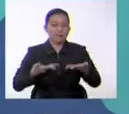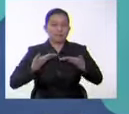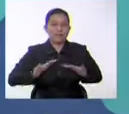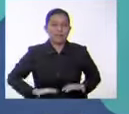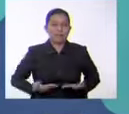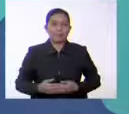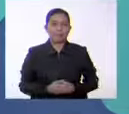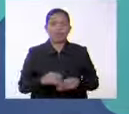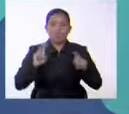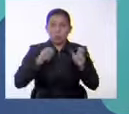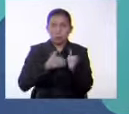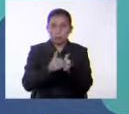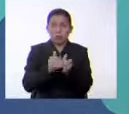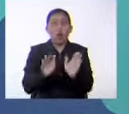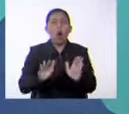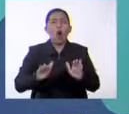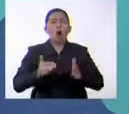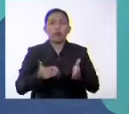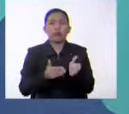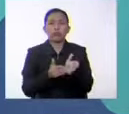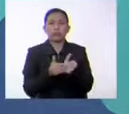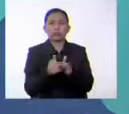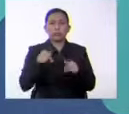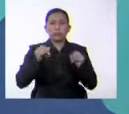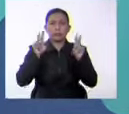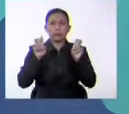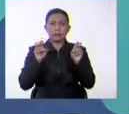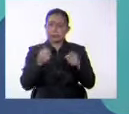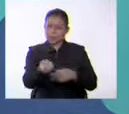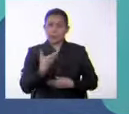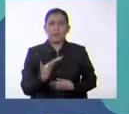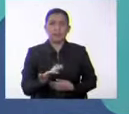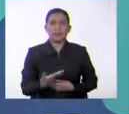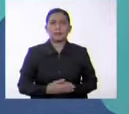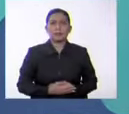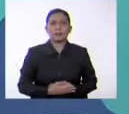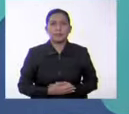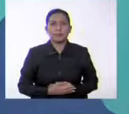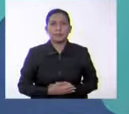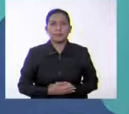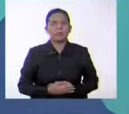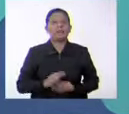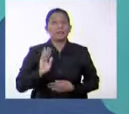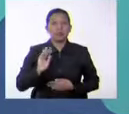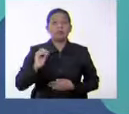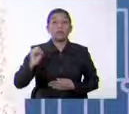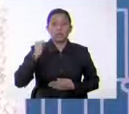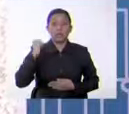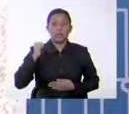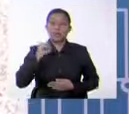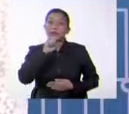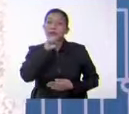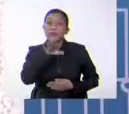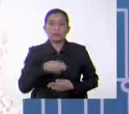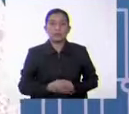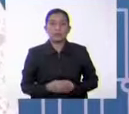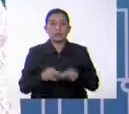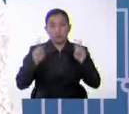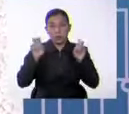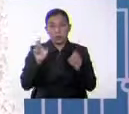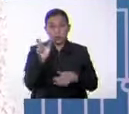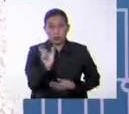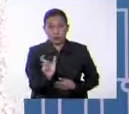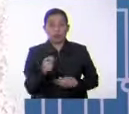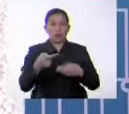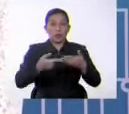Iniciamos entonces, ¿cómo podemos darle la introducción a esta temática, Candy? Bueno, es importante mencionar el término como tal,